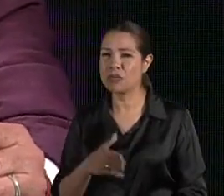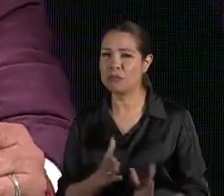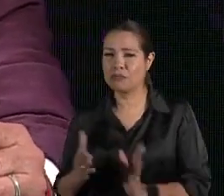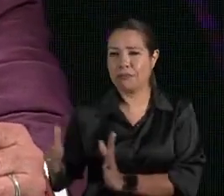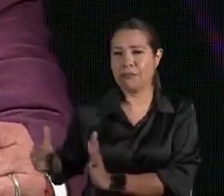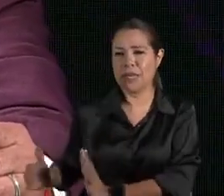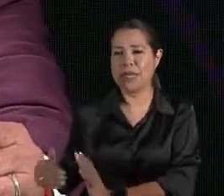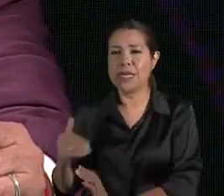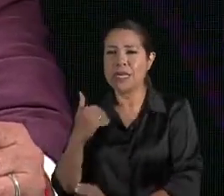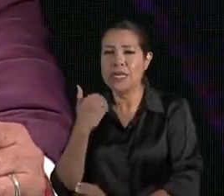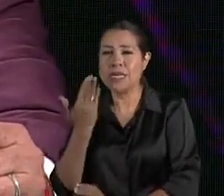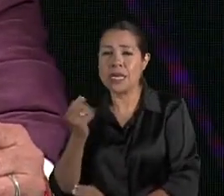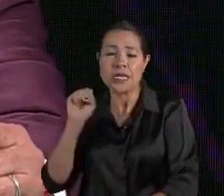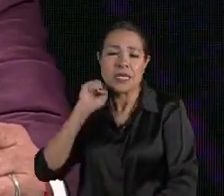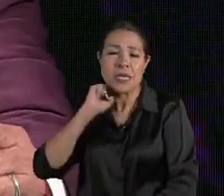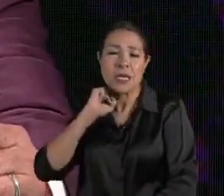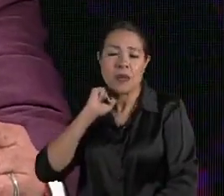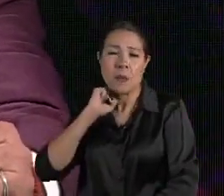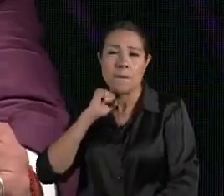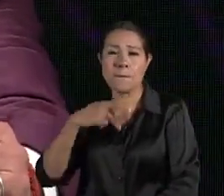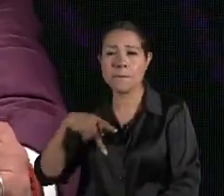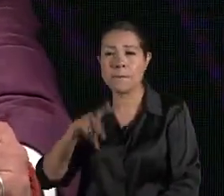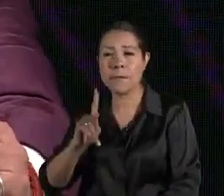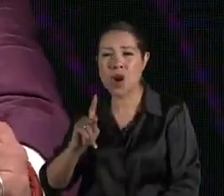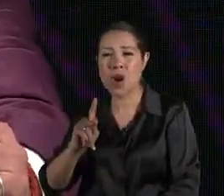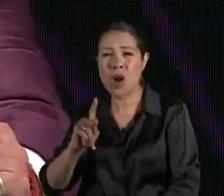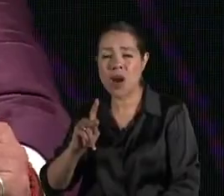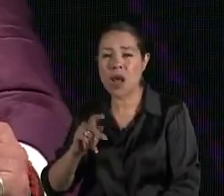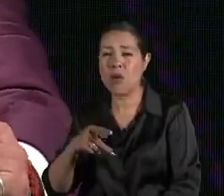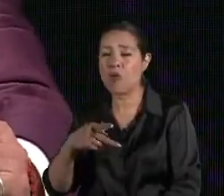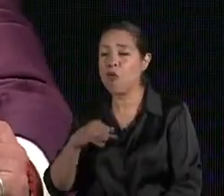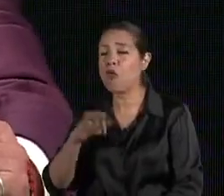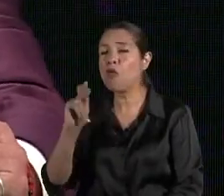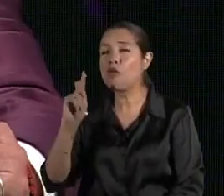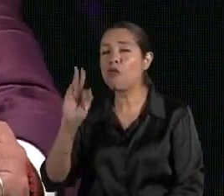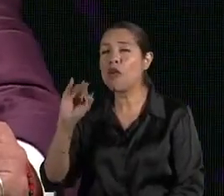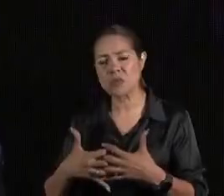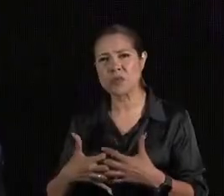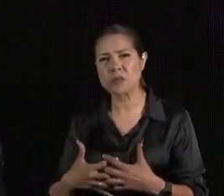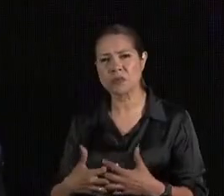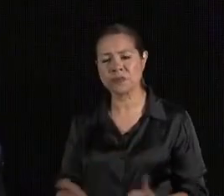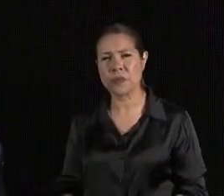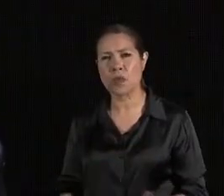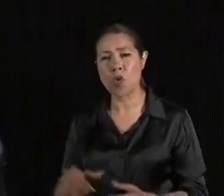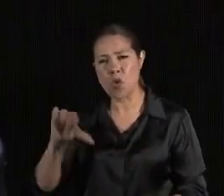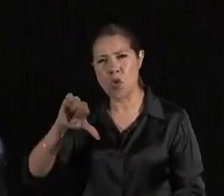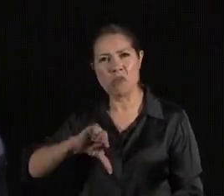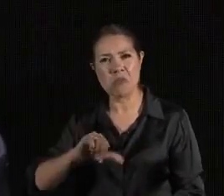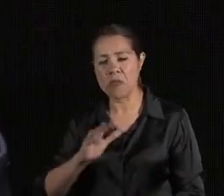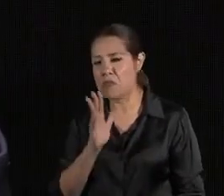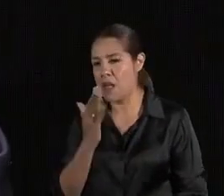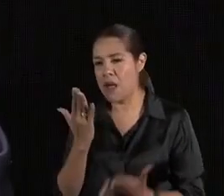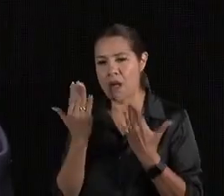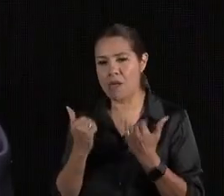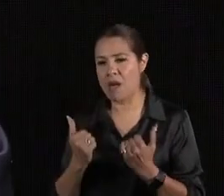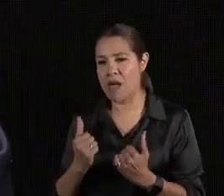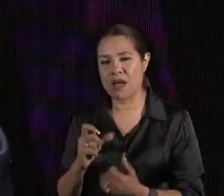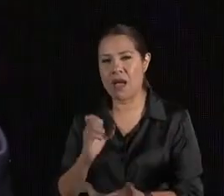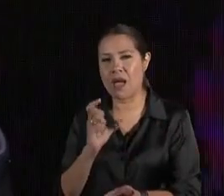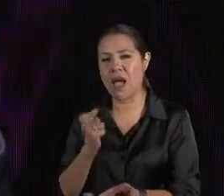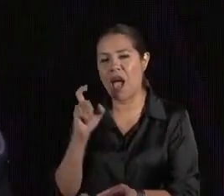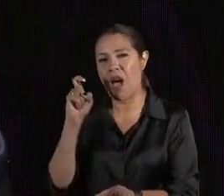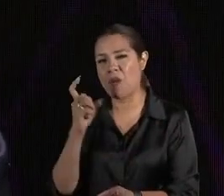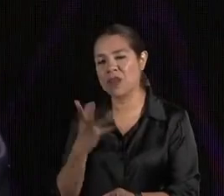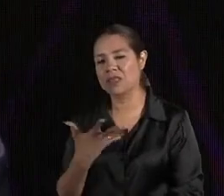lado queriendo ser senador para tener fuero porque impunidad esa ya tiene. Hoy no hay más agua más cara que la que no